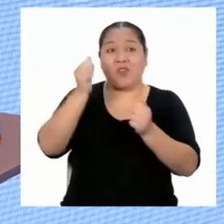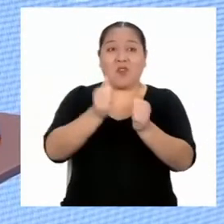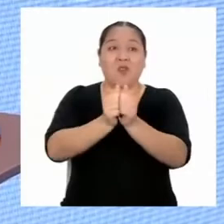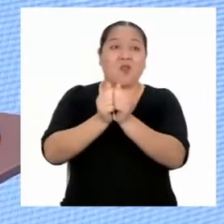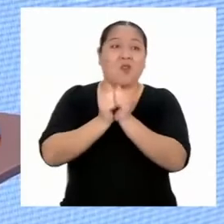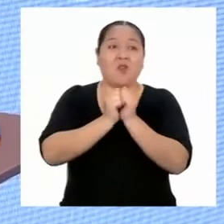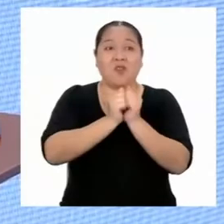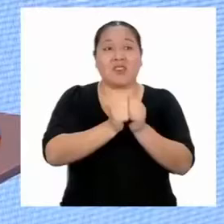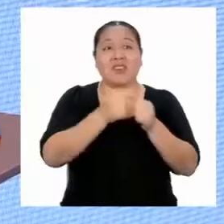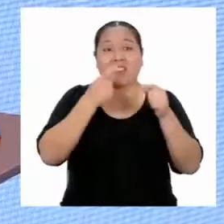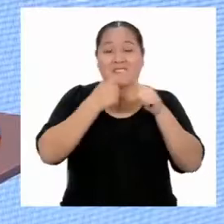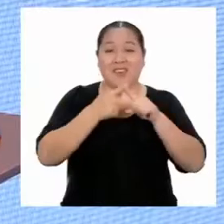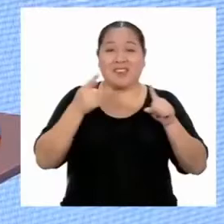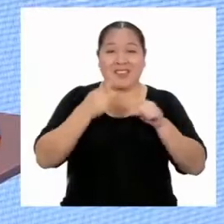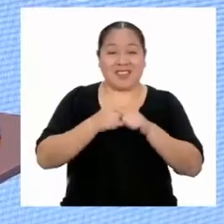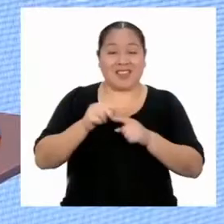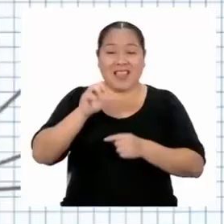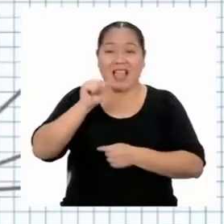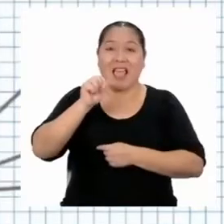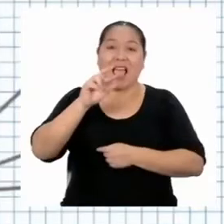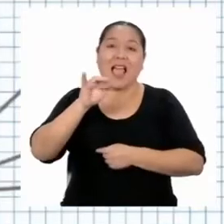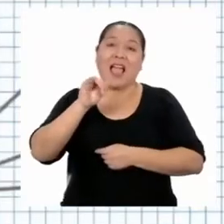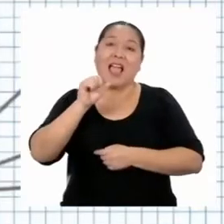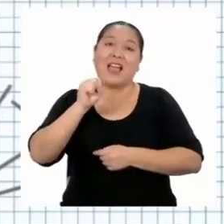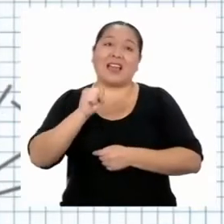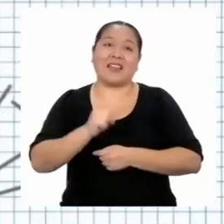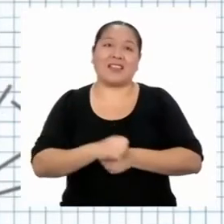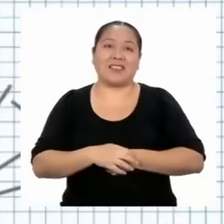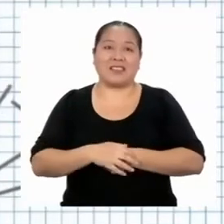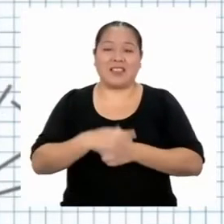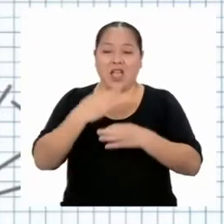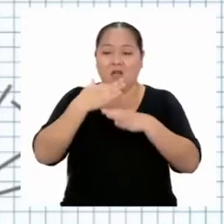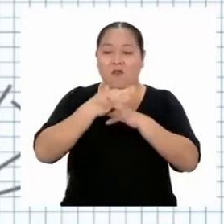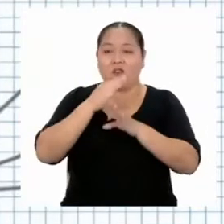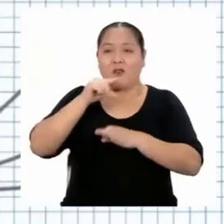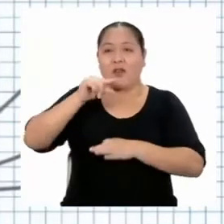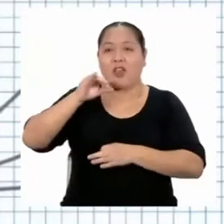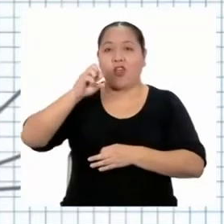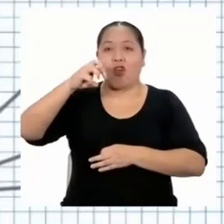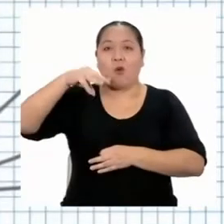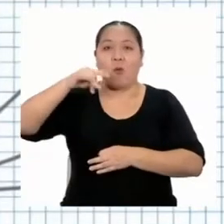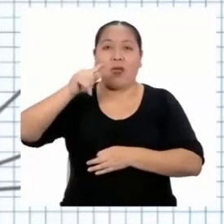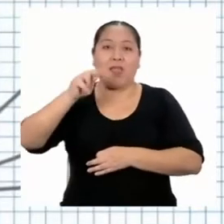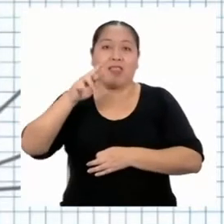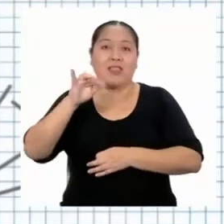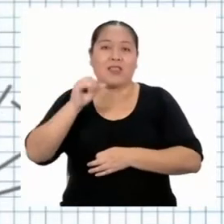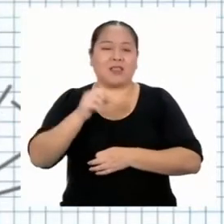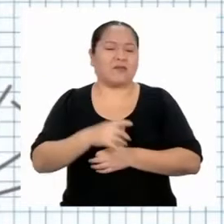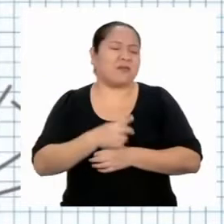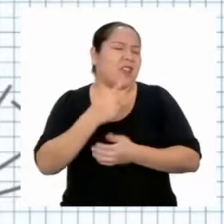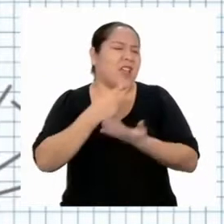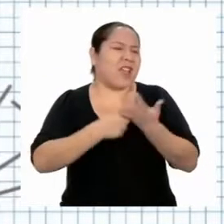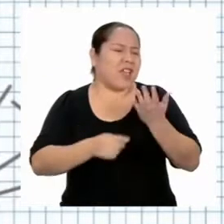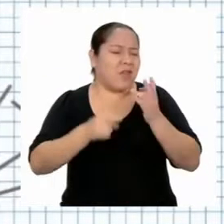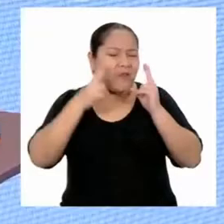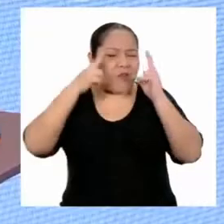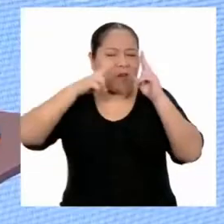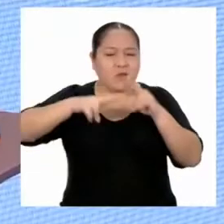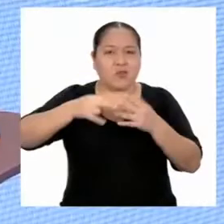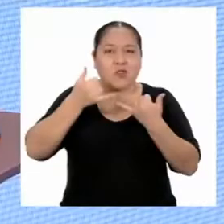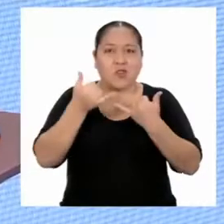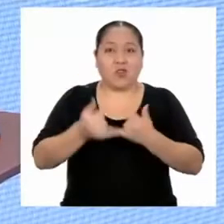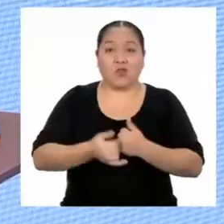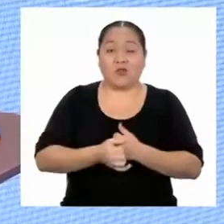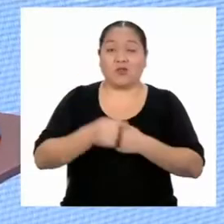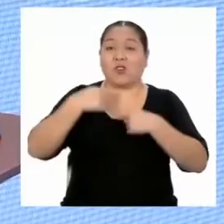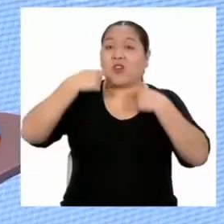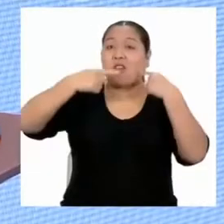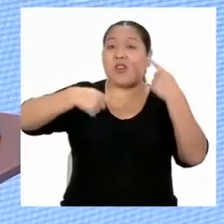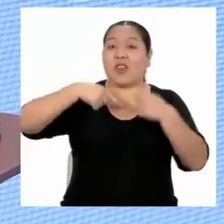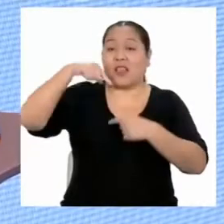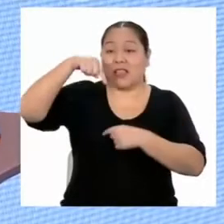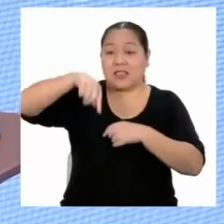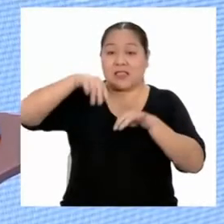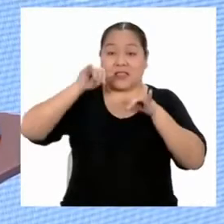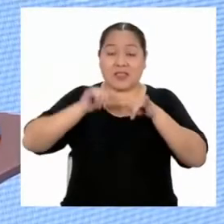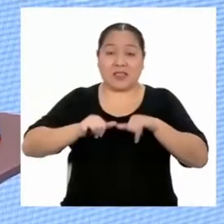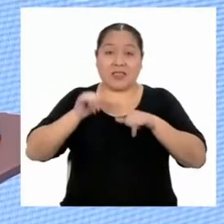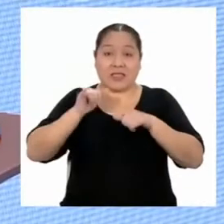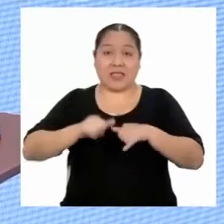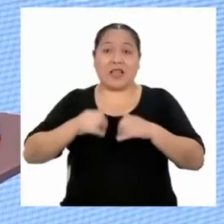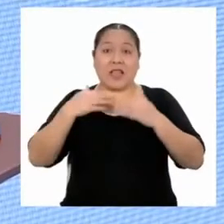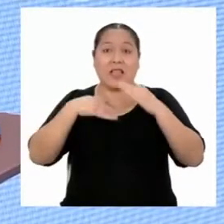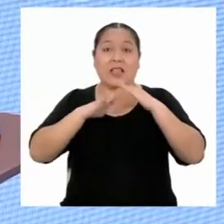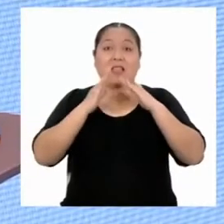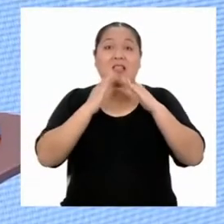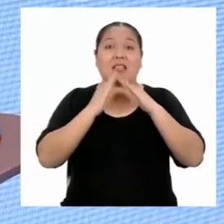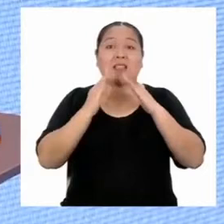mucho más de las áreas de formas geométricas. ¿Qué tenemos para descubrir hoy? Les tengo que contar. Durante la cuarentena, mi papá